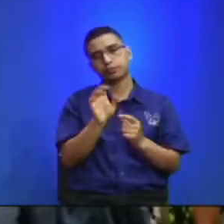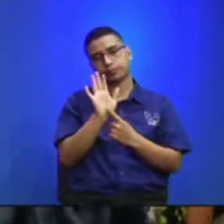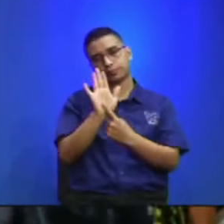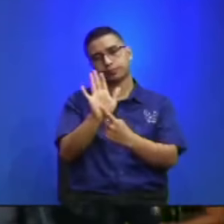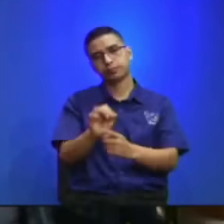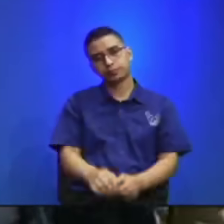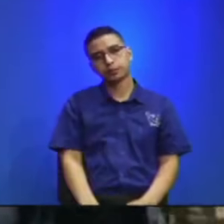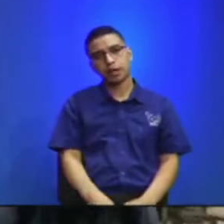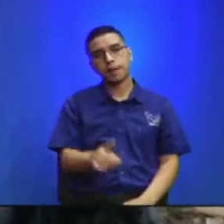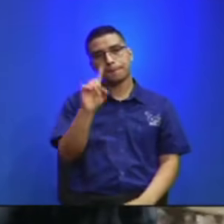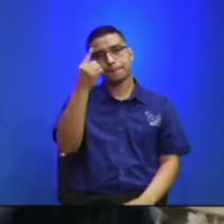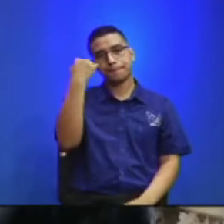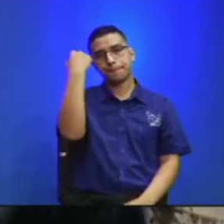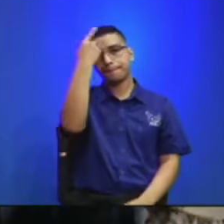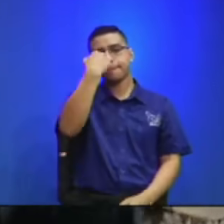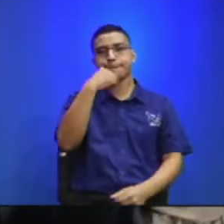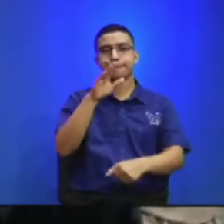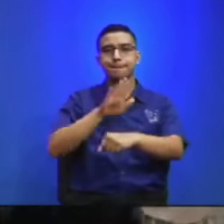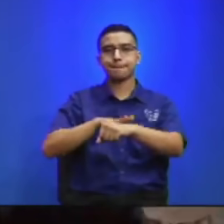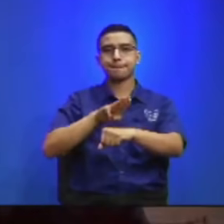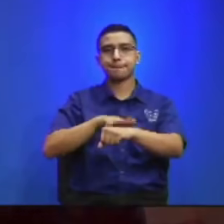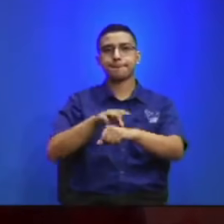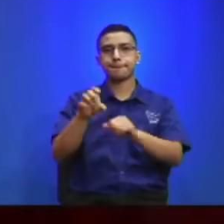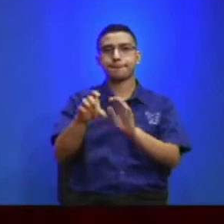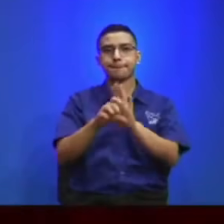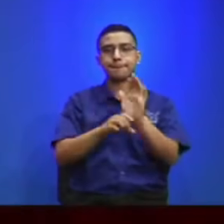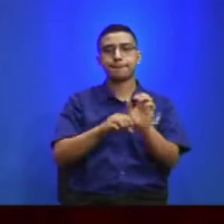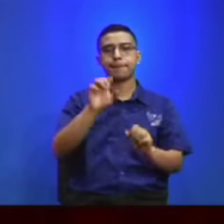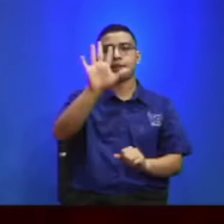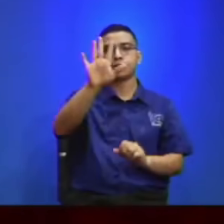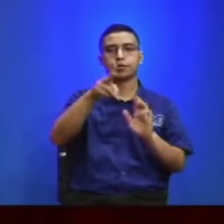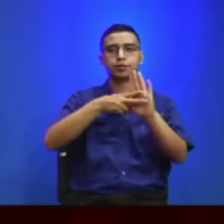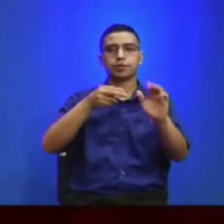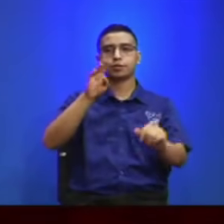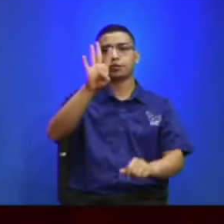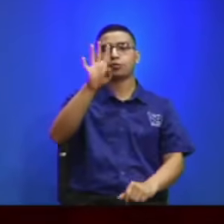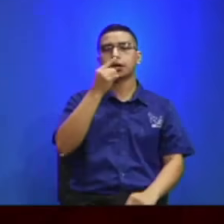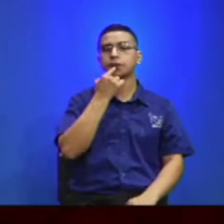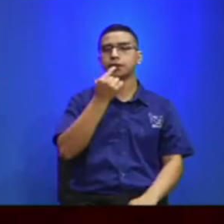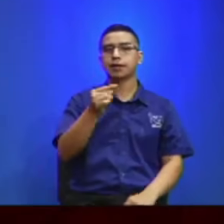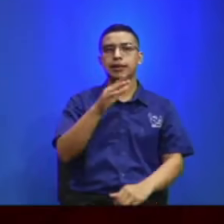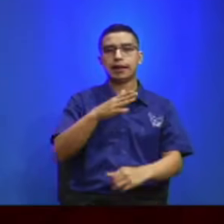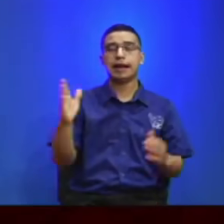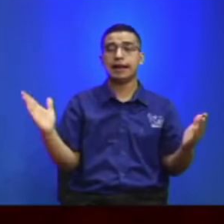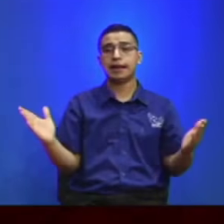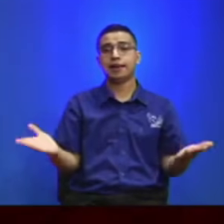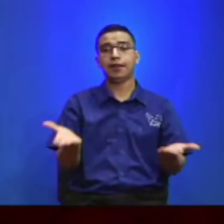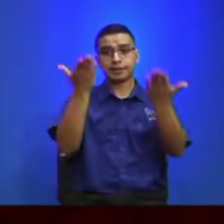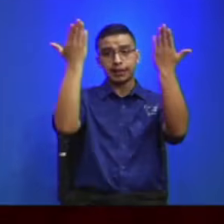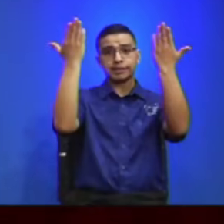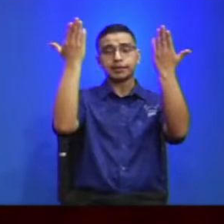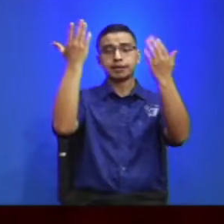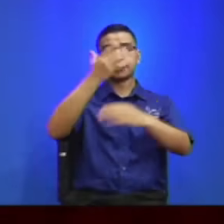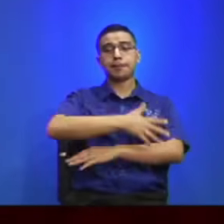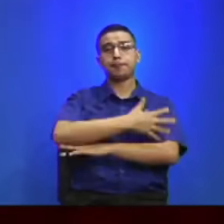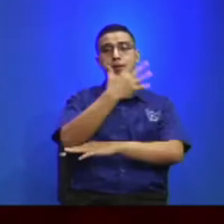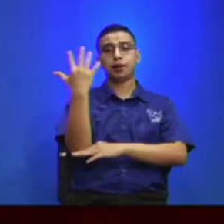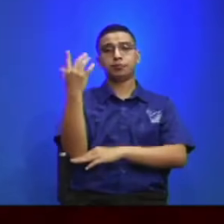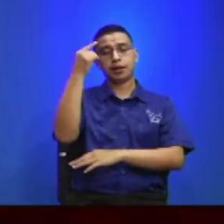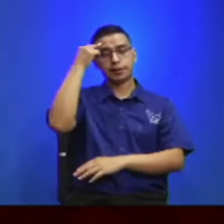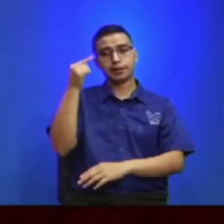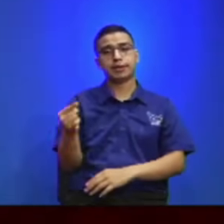primer libro está muy capítulo 5 versículo 4 pero al levantarse temprano el día siguiente he aquí